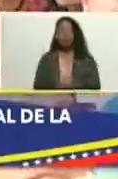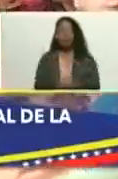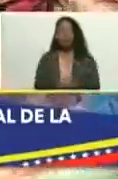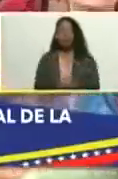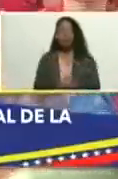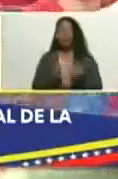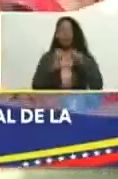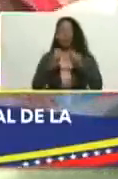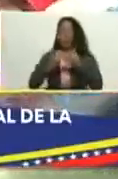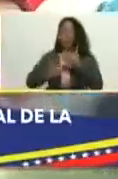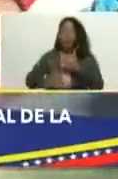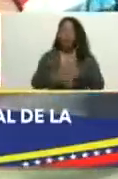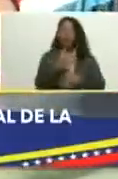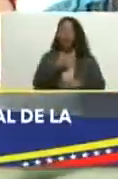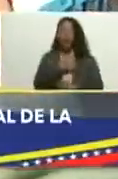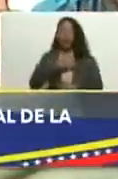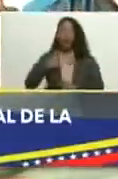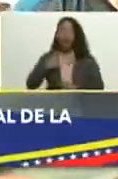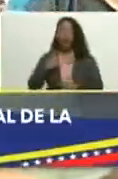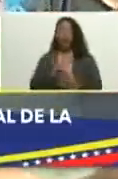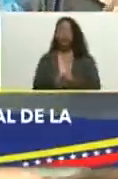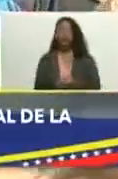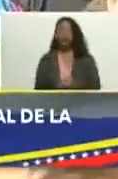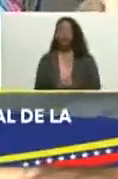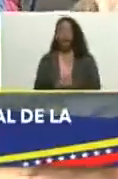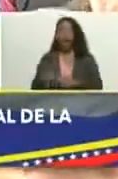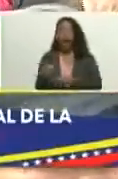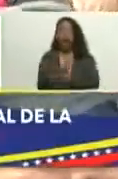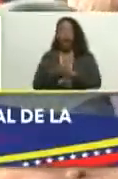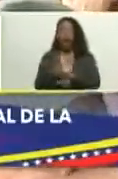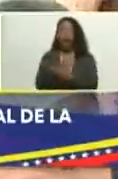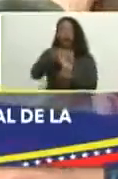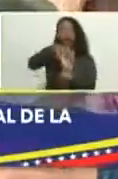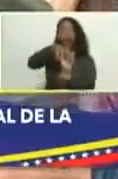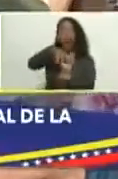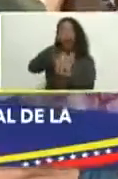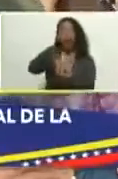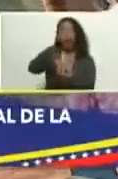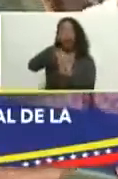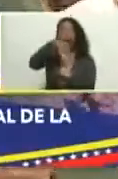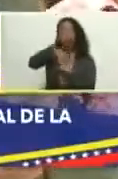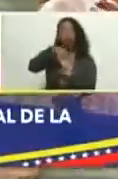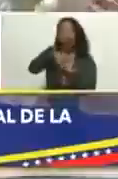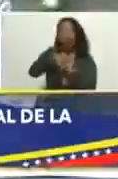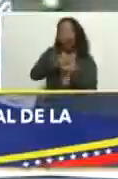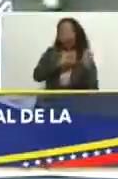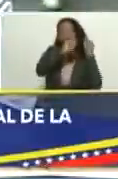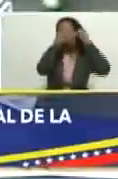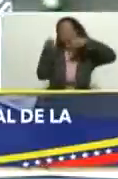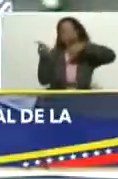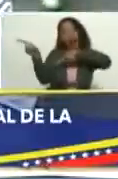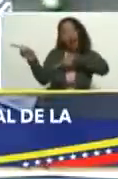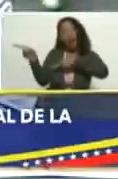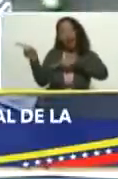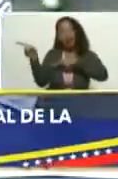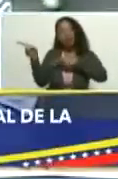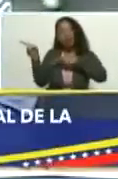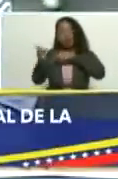seguir avanzando. Yo quisiera que el gobernador Lacaba nos diera su saludo, le diera un saludo a la clase